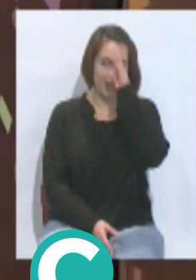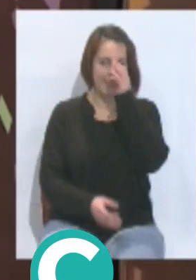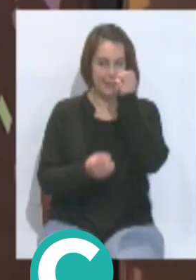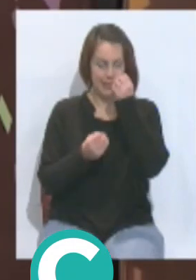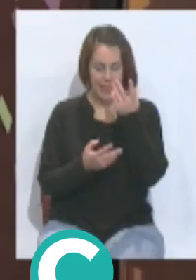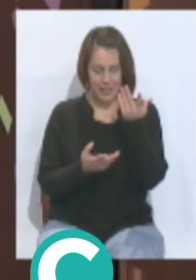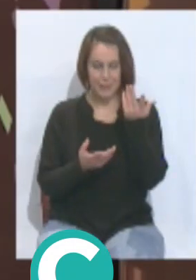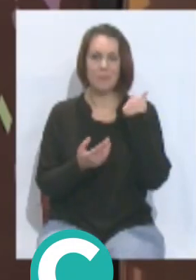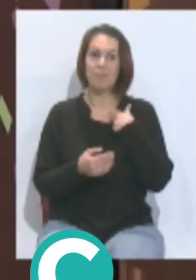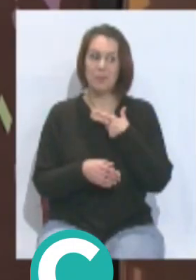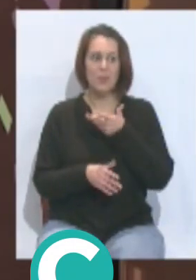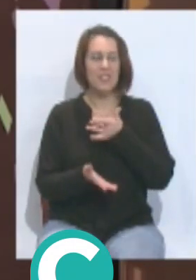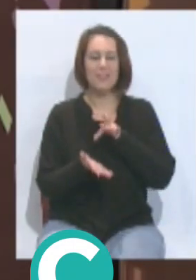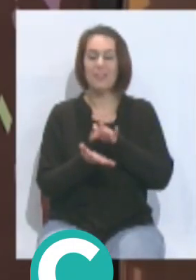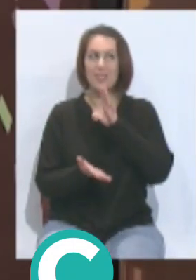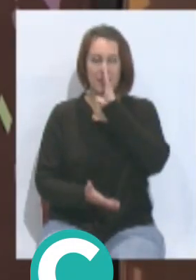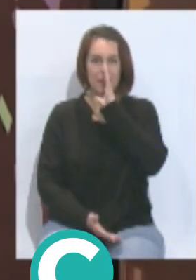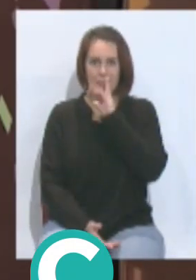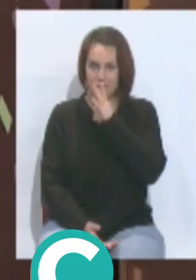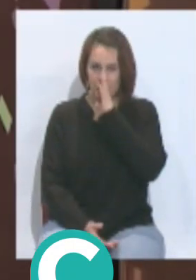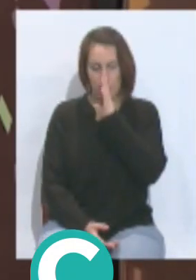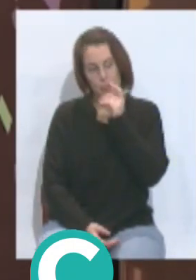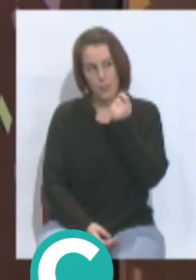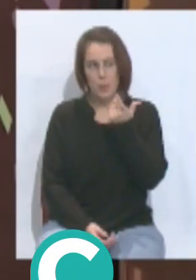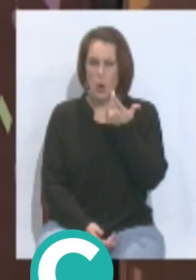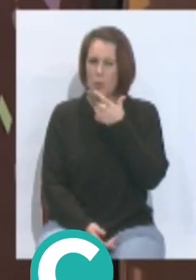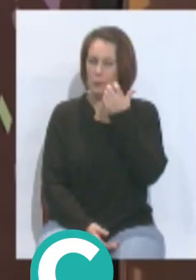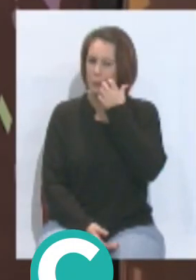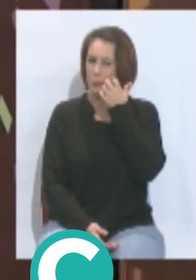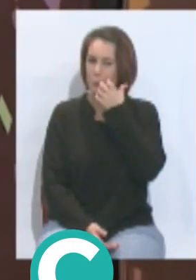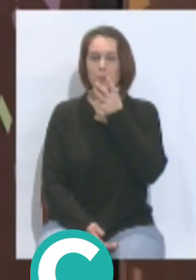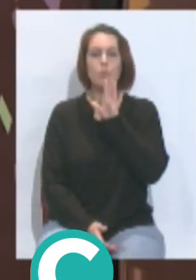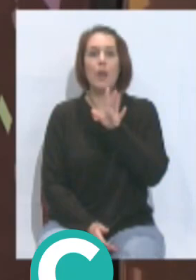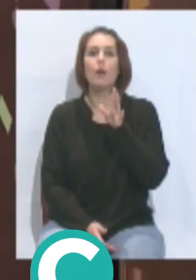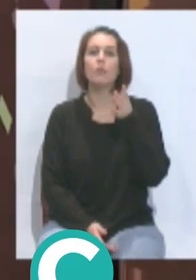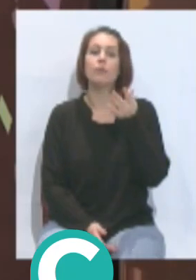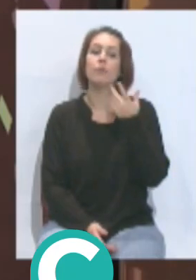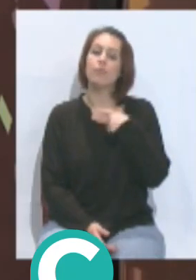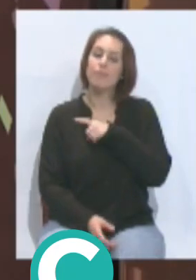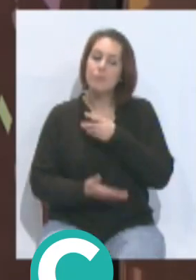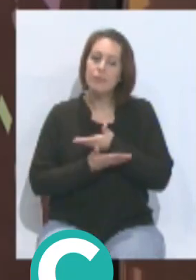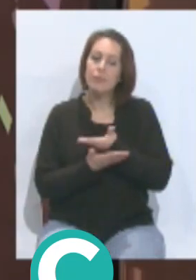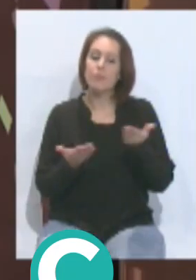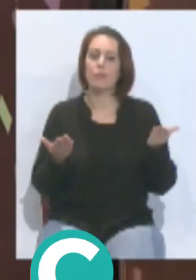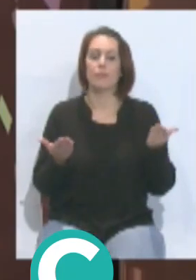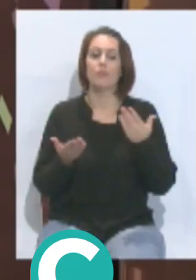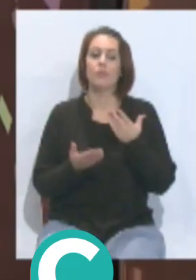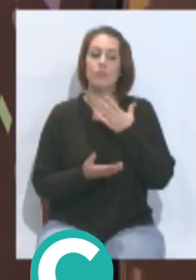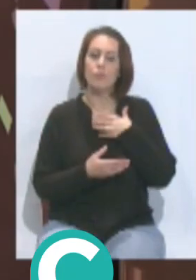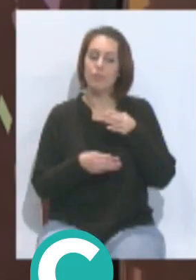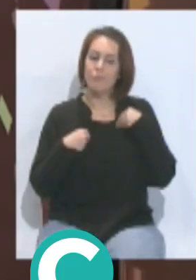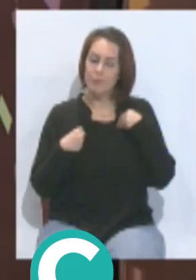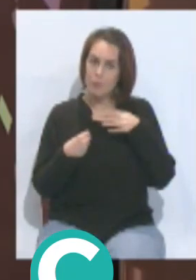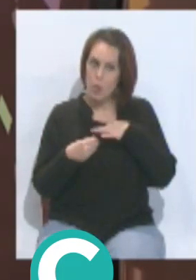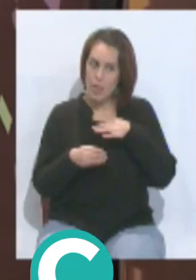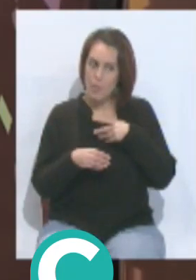Hola, ¿qué tal? ¿Cómo están? Llegó febrero, un febrero un tanto atípico, pero en el que confiamos podremos disfrutar de